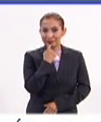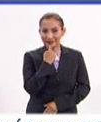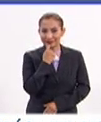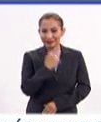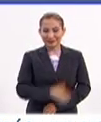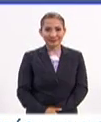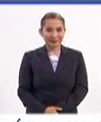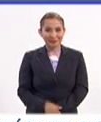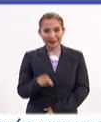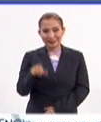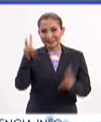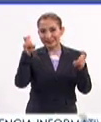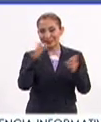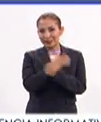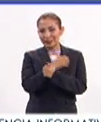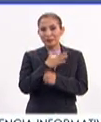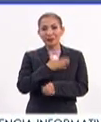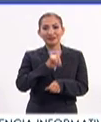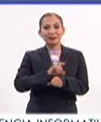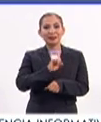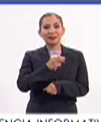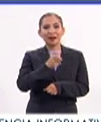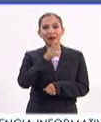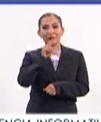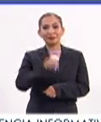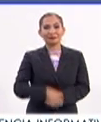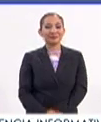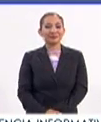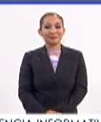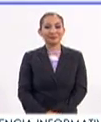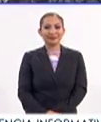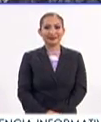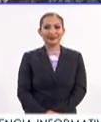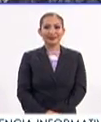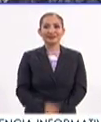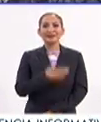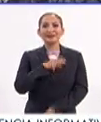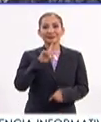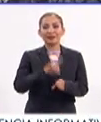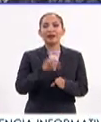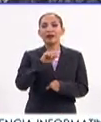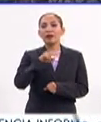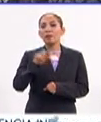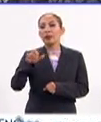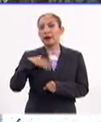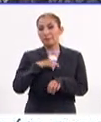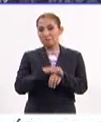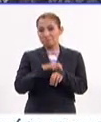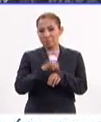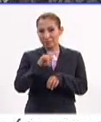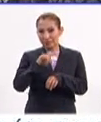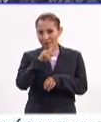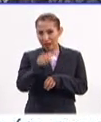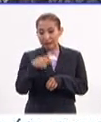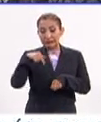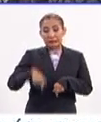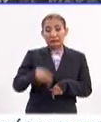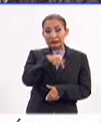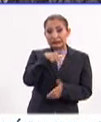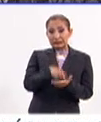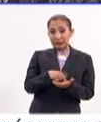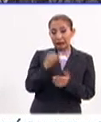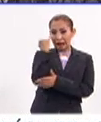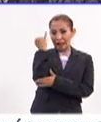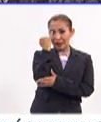Andrés Manuel López Obrador en materia educativa. Buenos días, Sharon. Muy buenos días, Omar, amigos de Interfaz. Nos encontramos